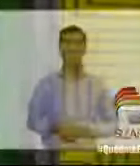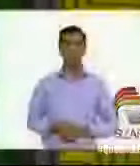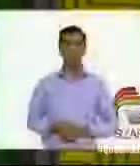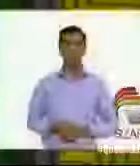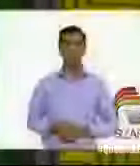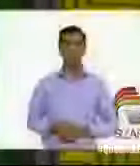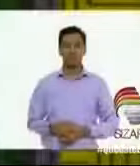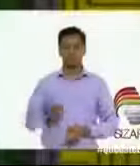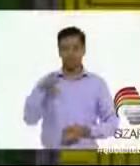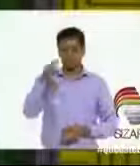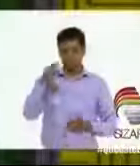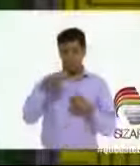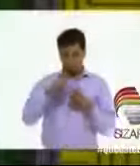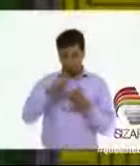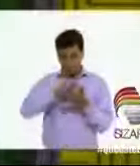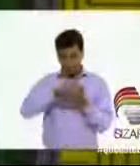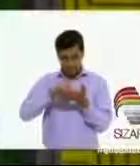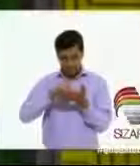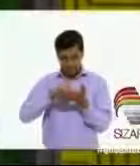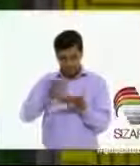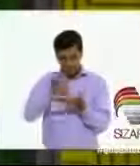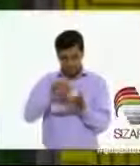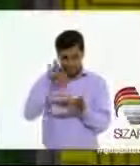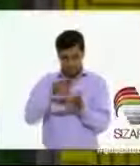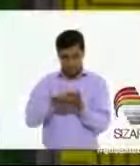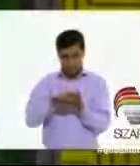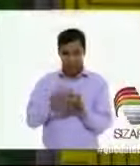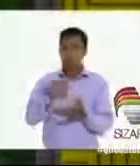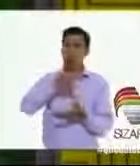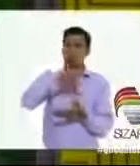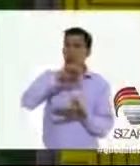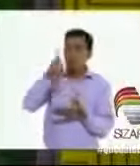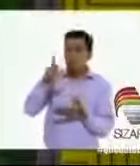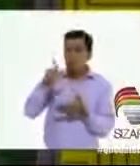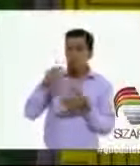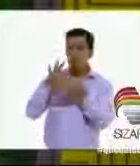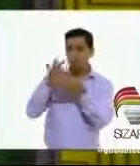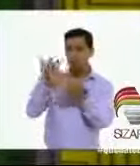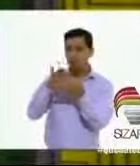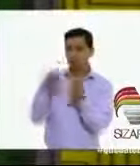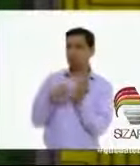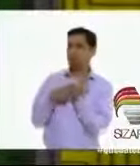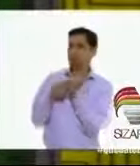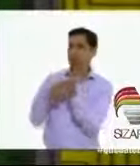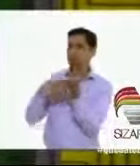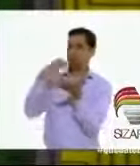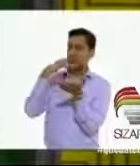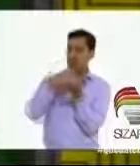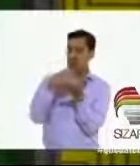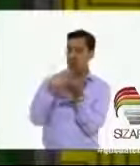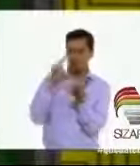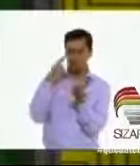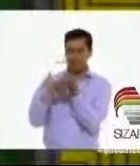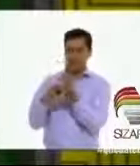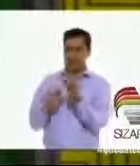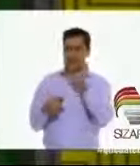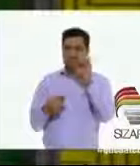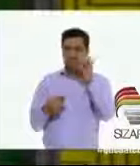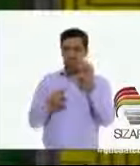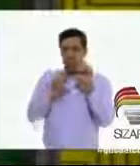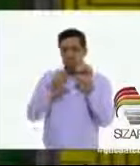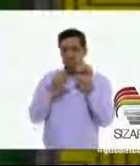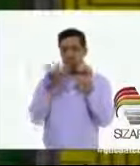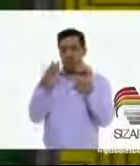Ya que las tengas en la tabla, escribe cómo se las dirías a alguien más en tu cuaderno. Por ejemplo, 0.10 son